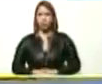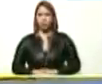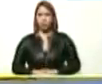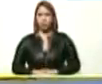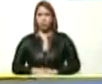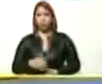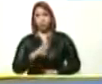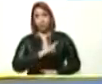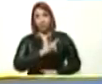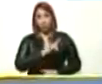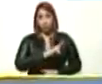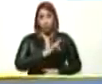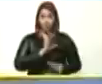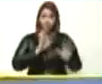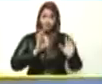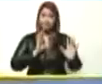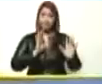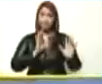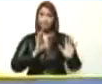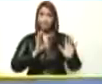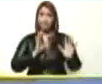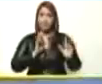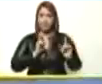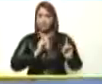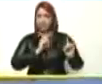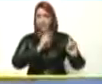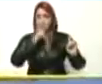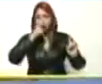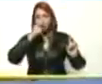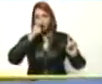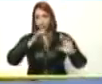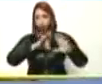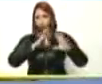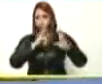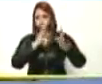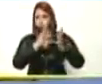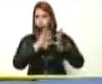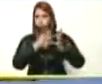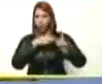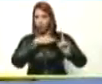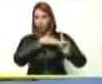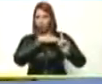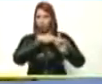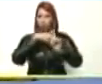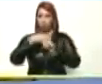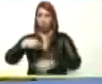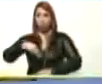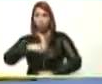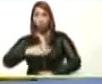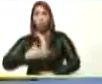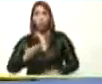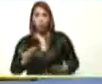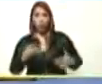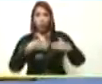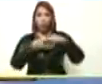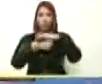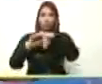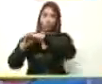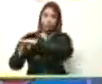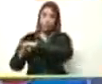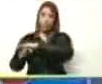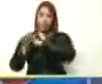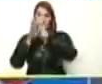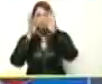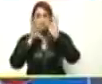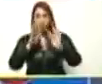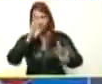Venezuela, es perseguida mundialmente, y para nosotros, poder acceder, de